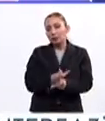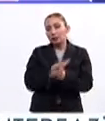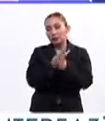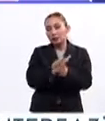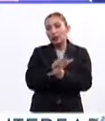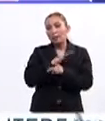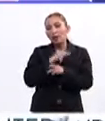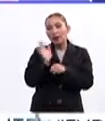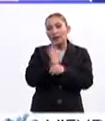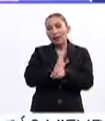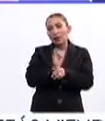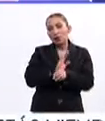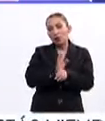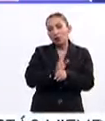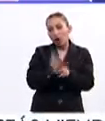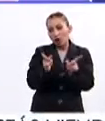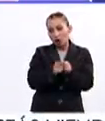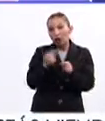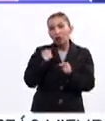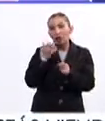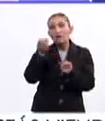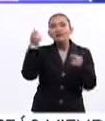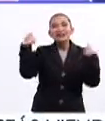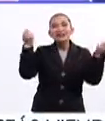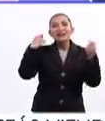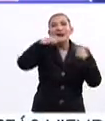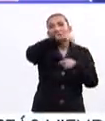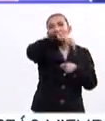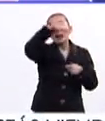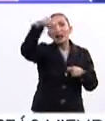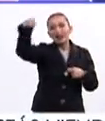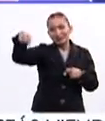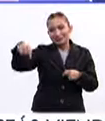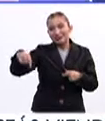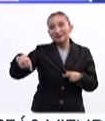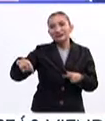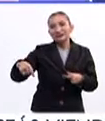paciencia porque el corto lo estoy festivaleando. Parte de